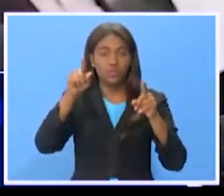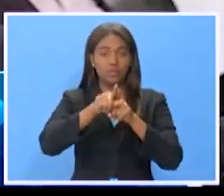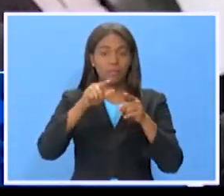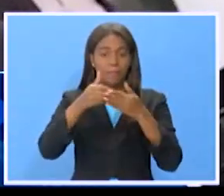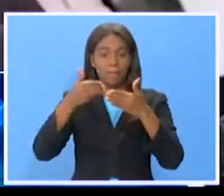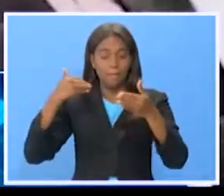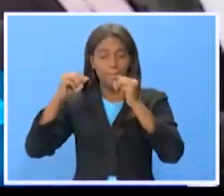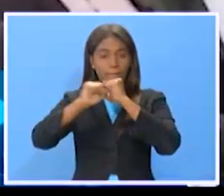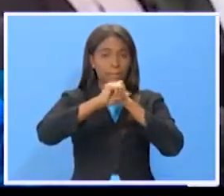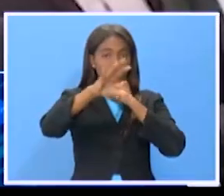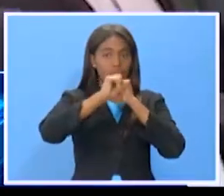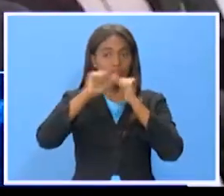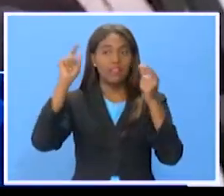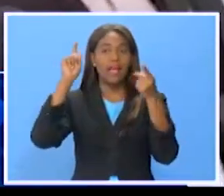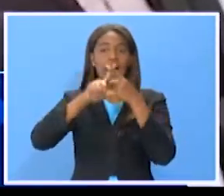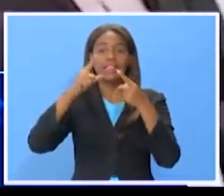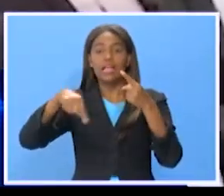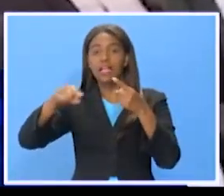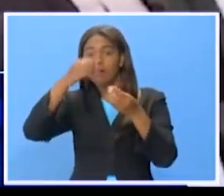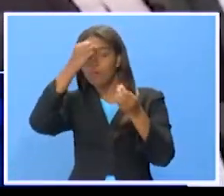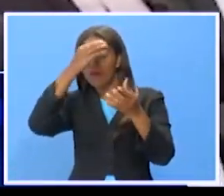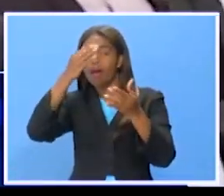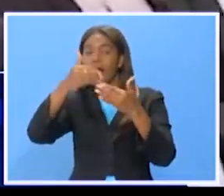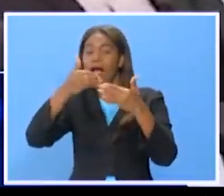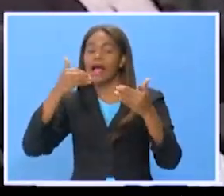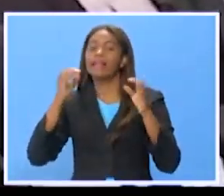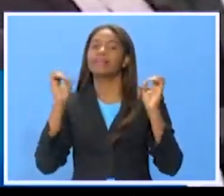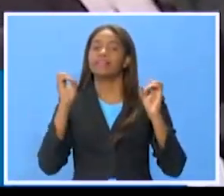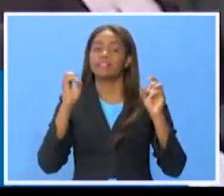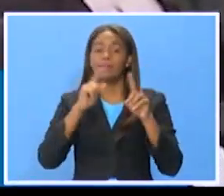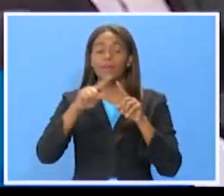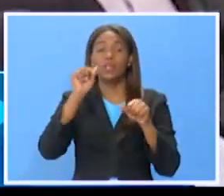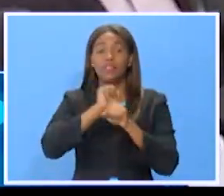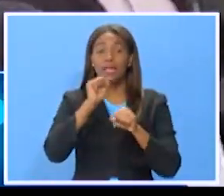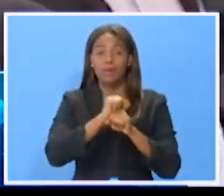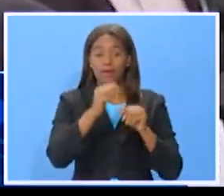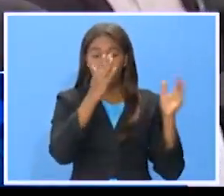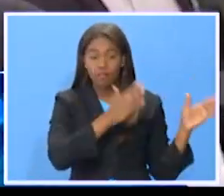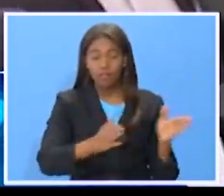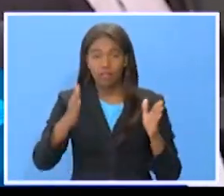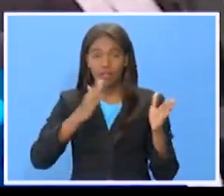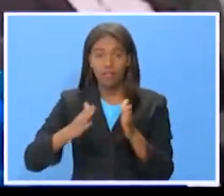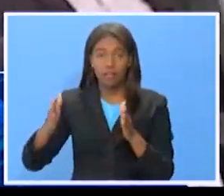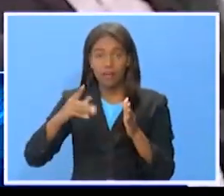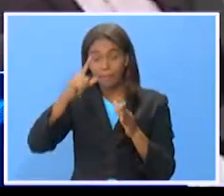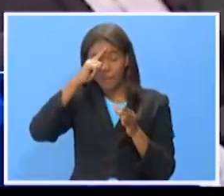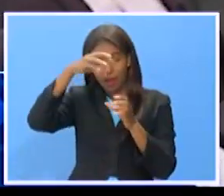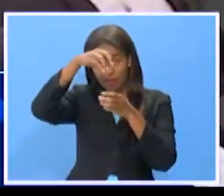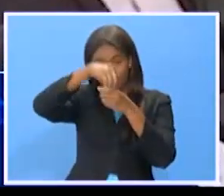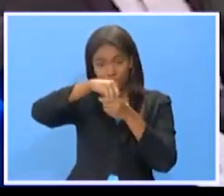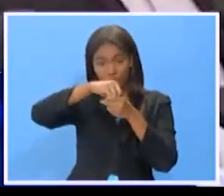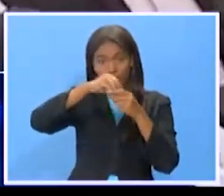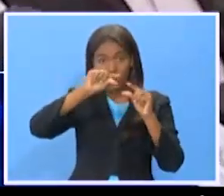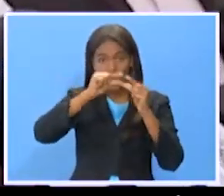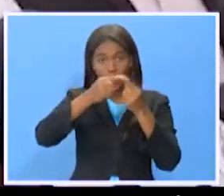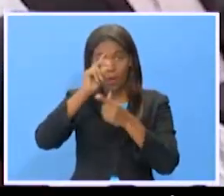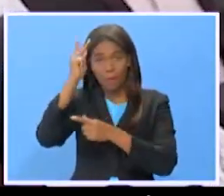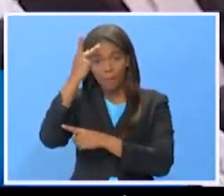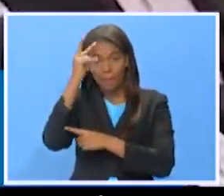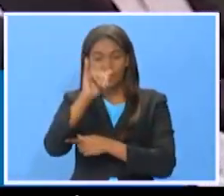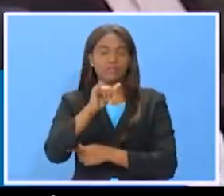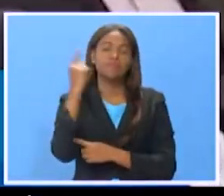precampaña hasta que la Junta no lo declare. Pero el trabajo organizativo hacia lo interno de los partidos, eso siempre